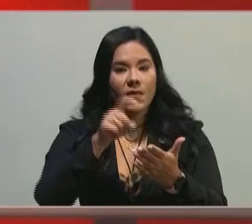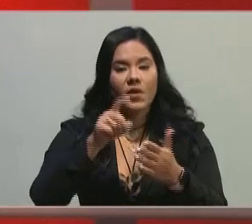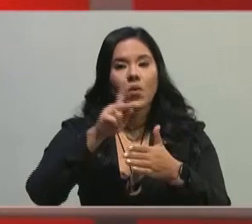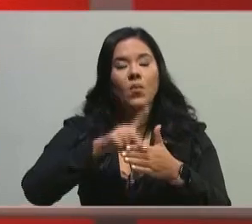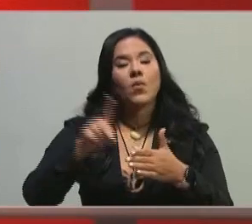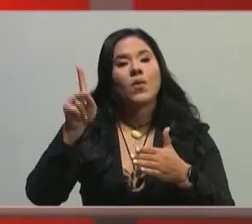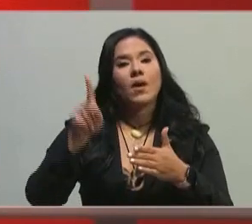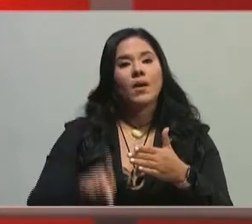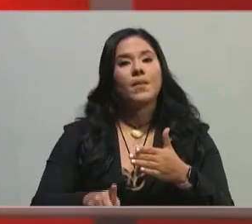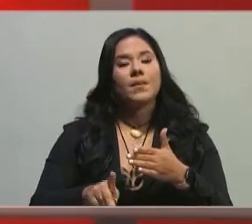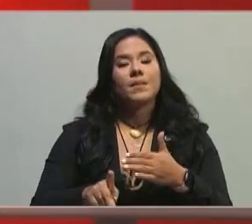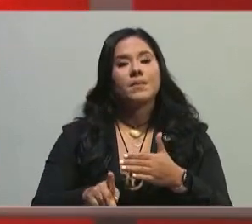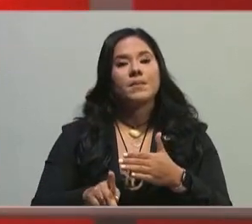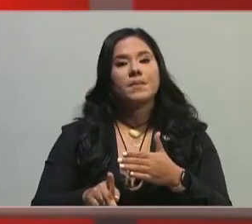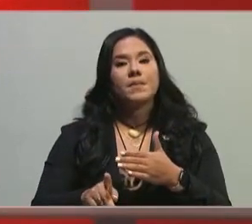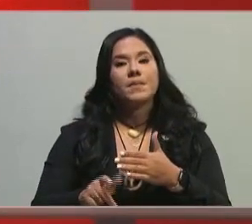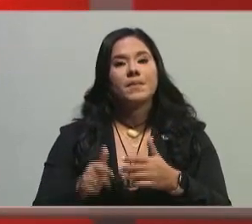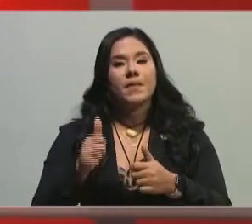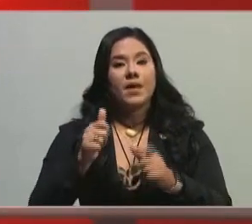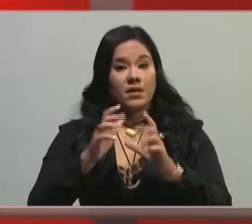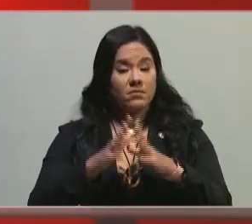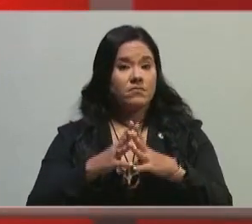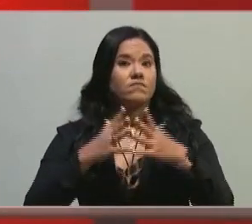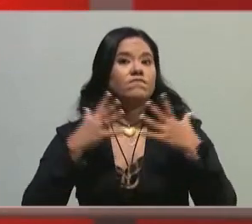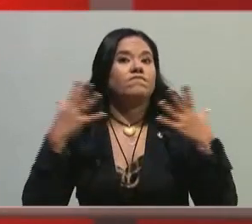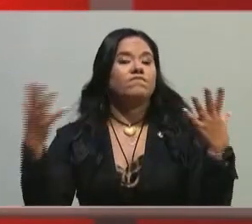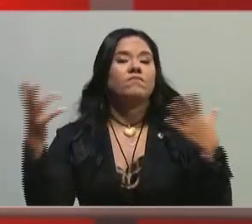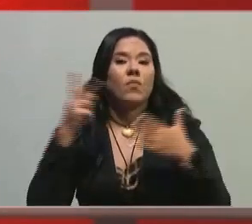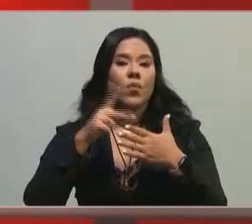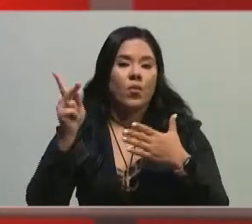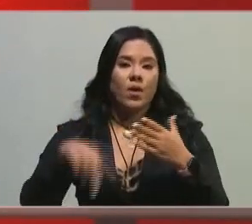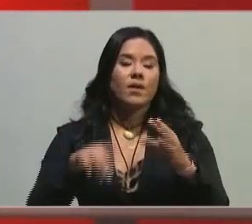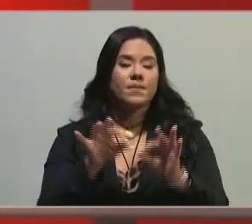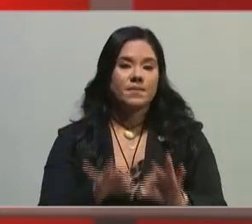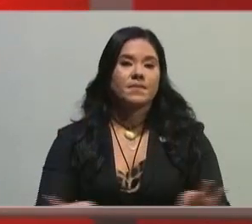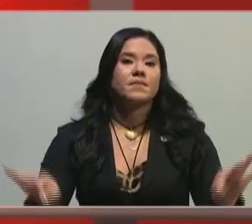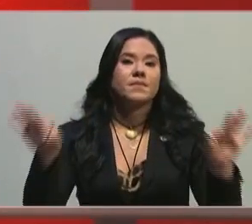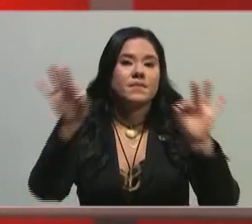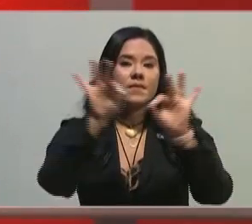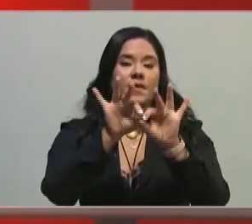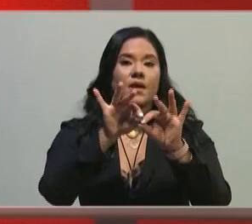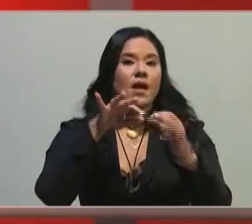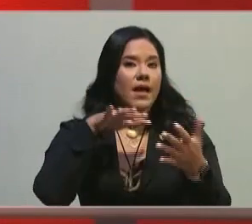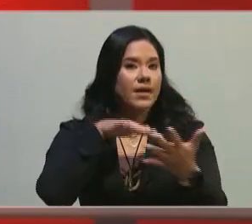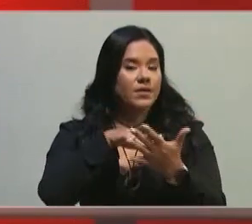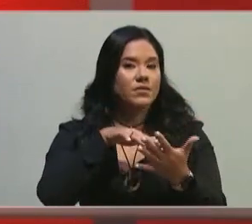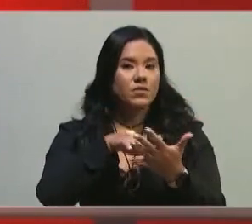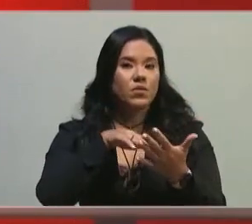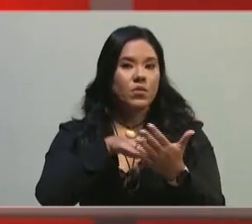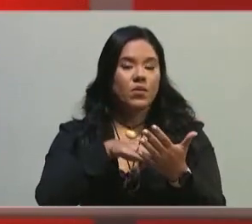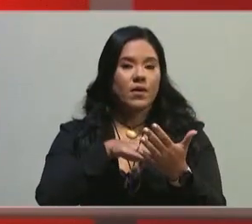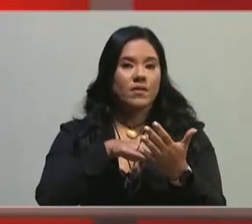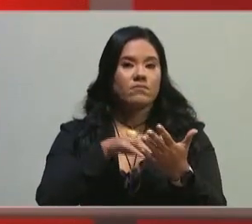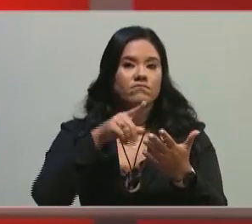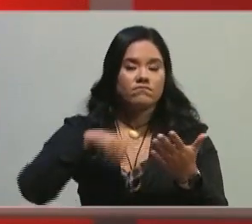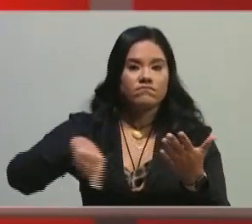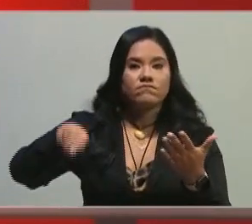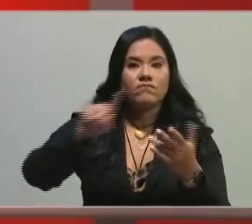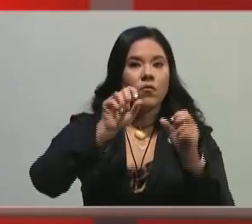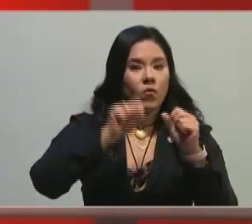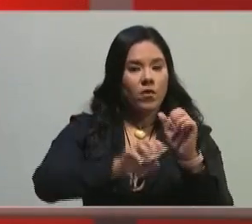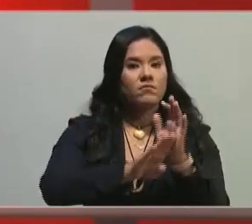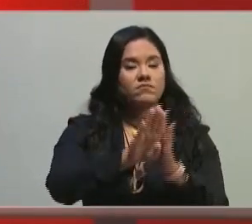programa que es magnífico porque tú que va a estudiar no tiene nada y